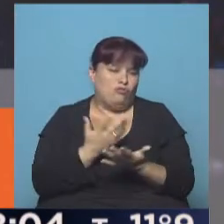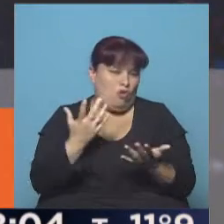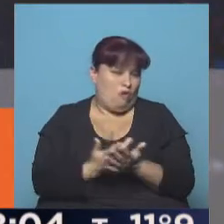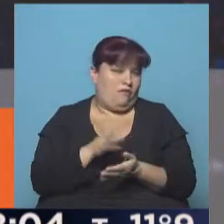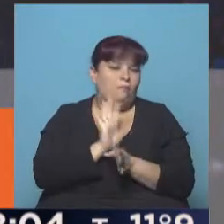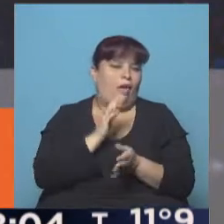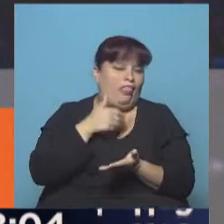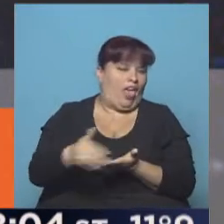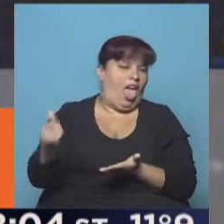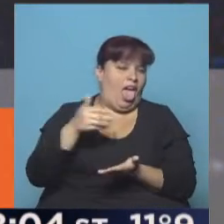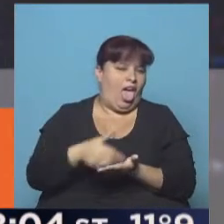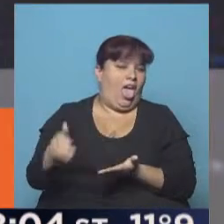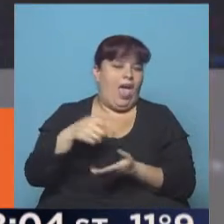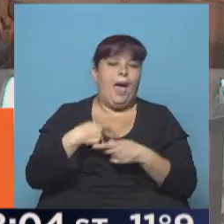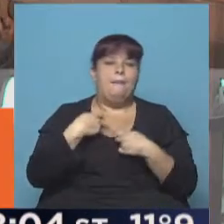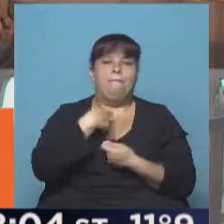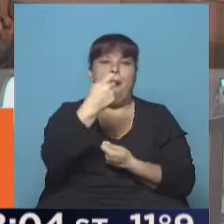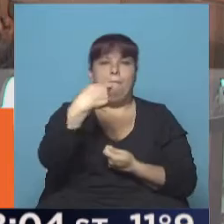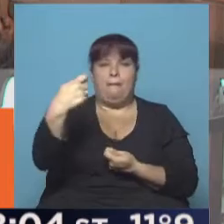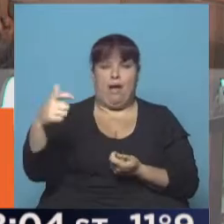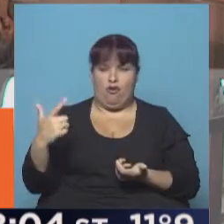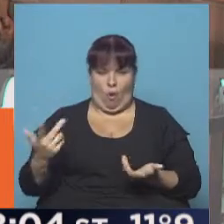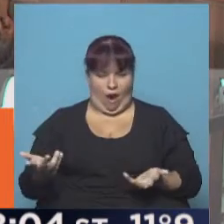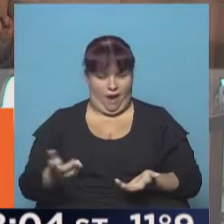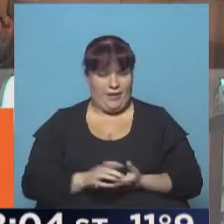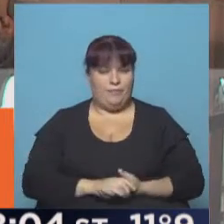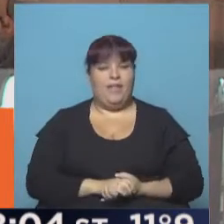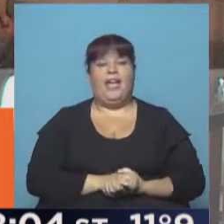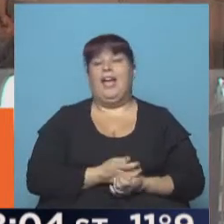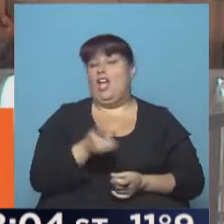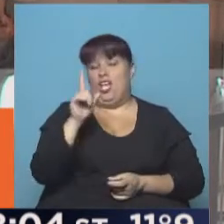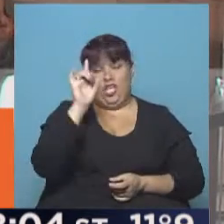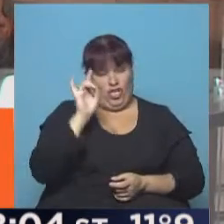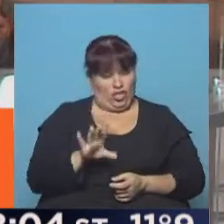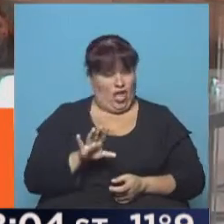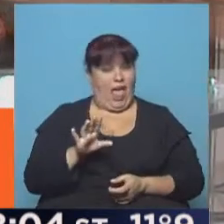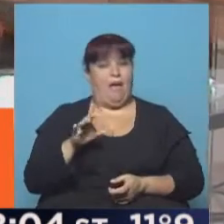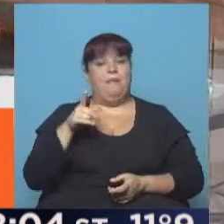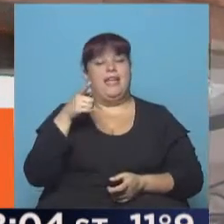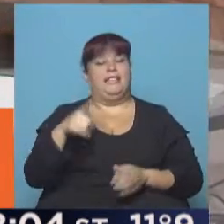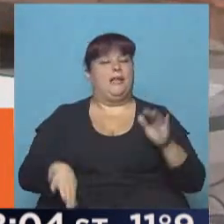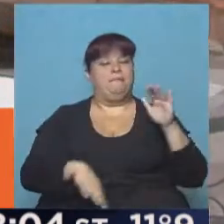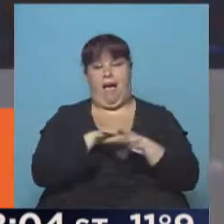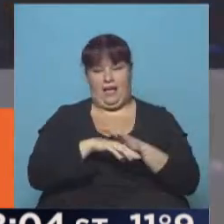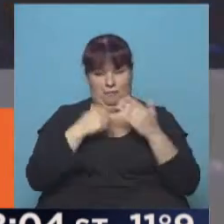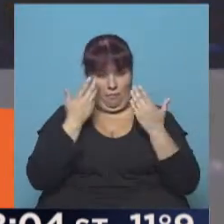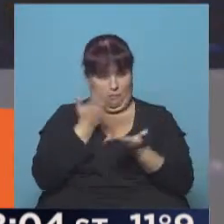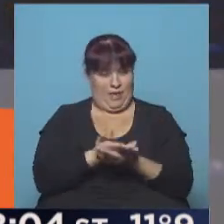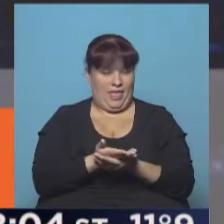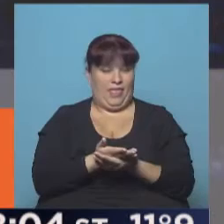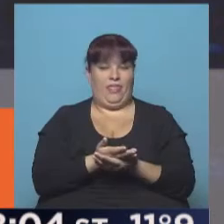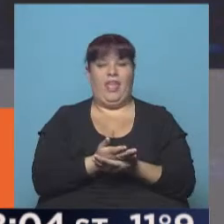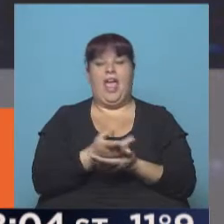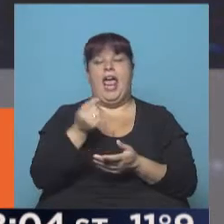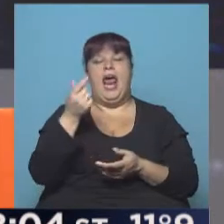una discriminación en el reparto de recursos nacionales. De hecho, no solamente que se puso este tope